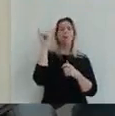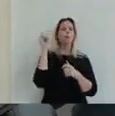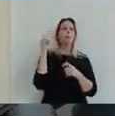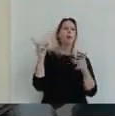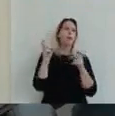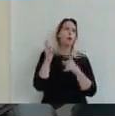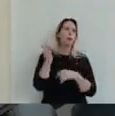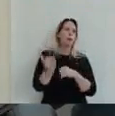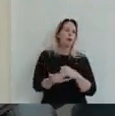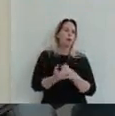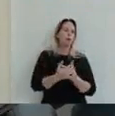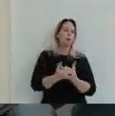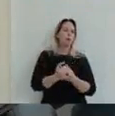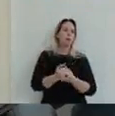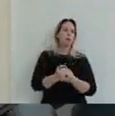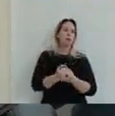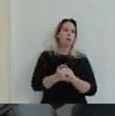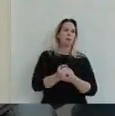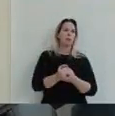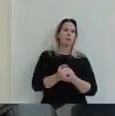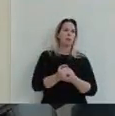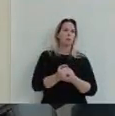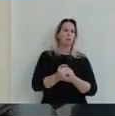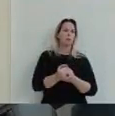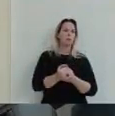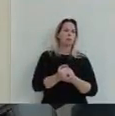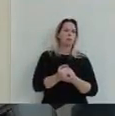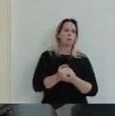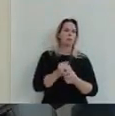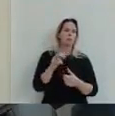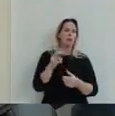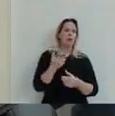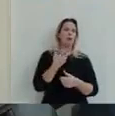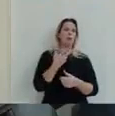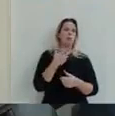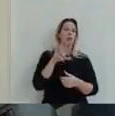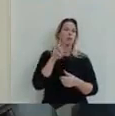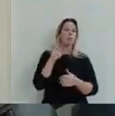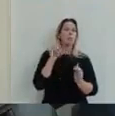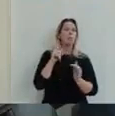se dio a conocer 30 y pico de infectados justamente del servicio penitenciario.